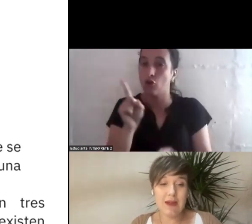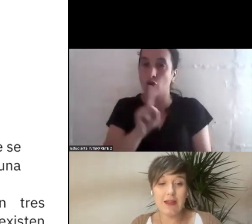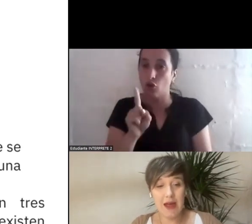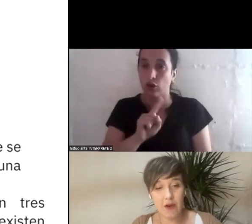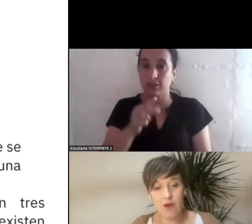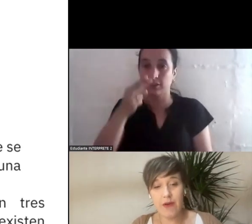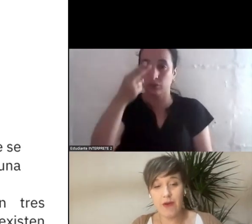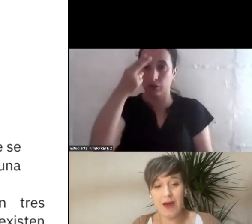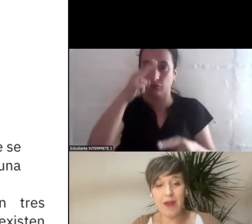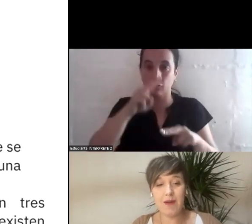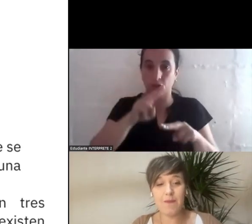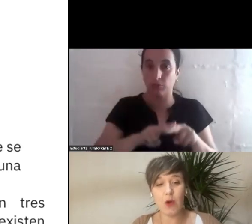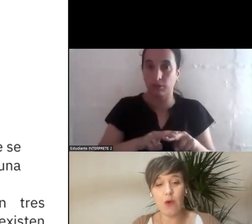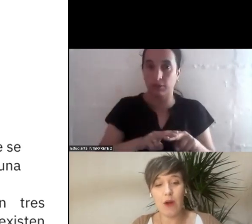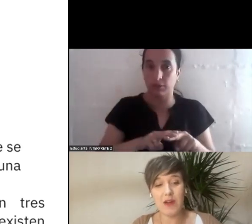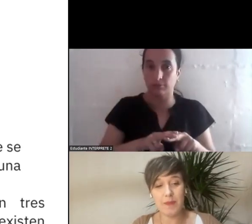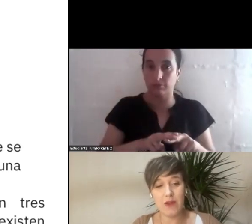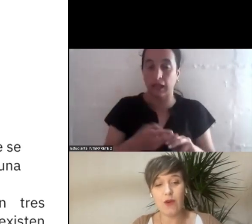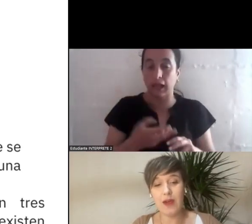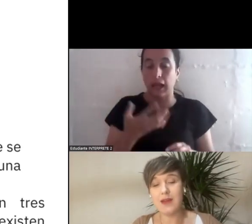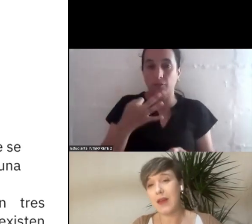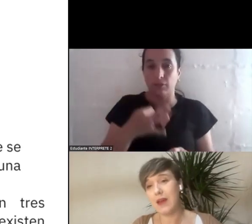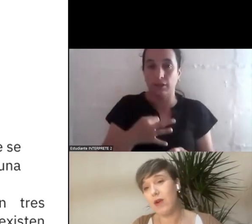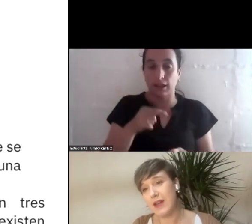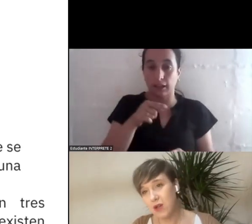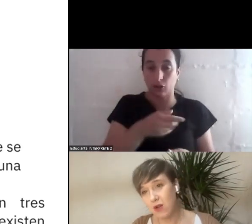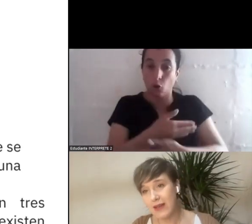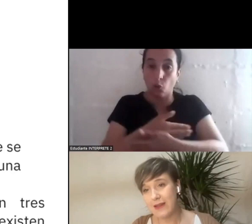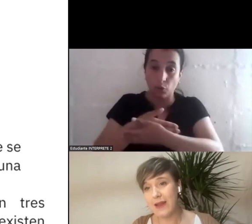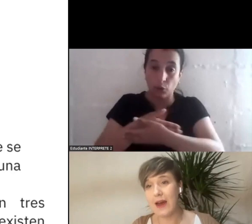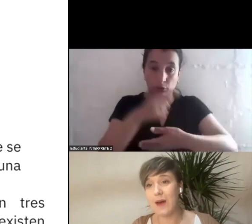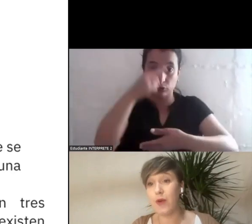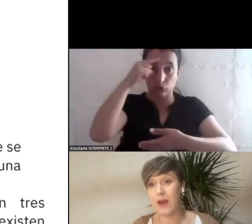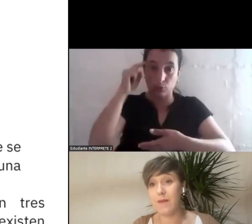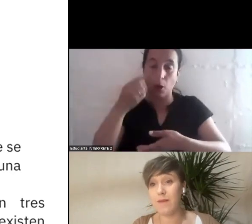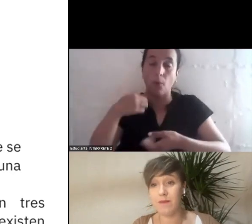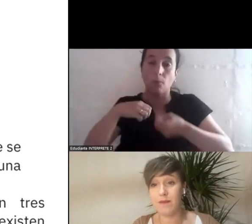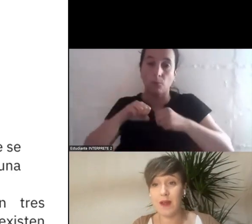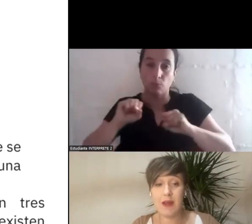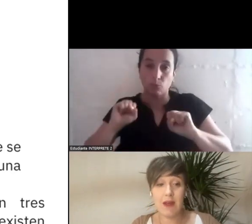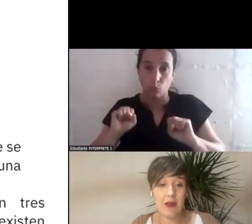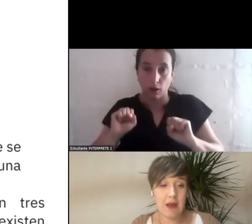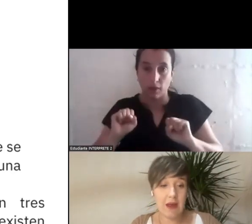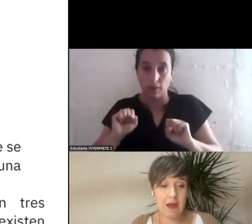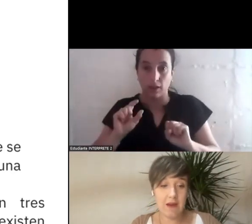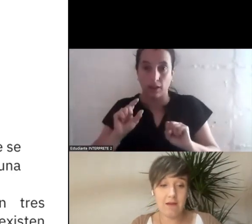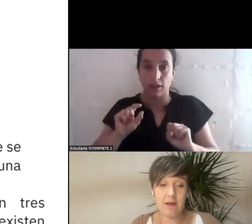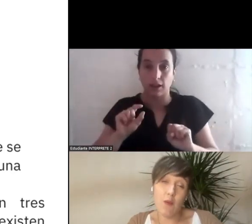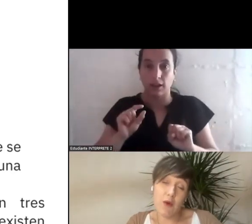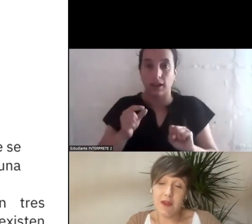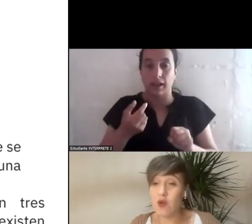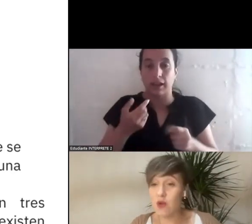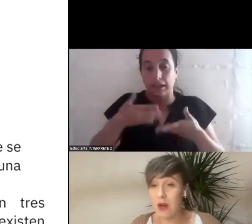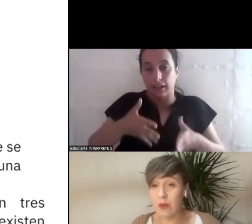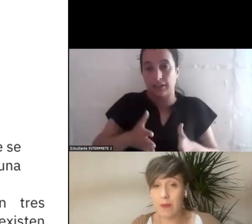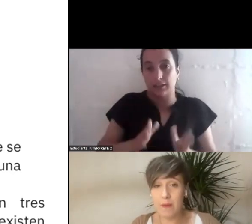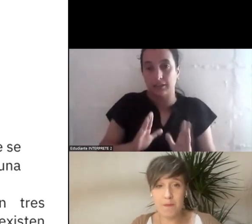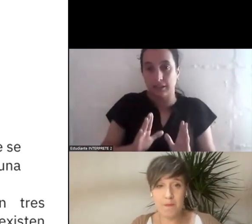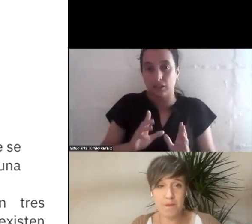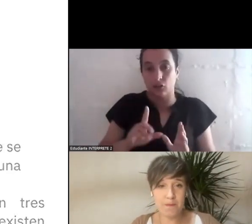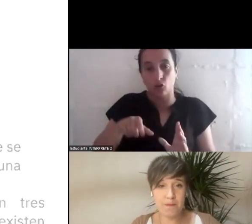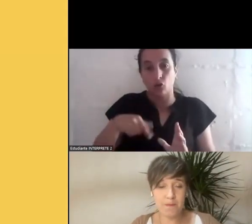estos bebés desarrollan o nacen con algunas patologías que en ocasiones llegan a poner a comprometer su